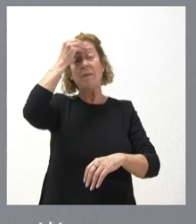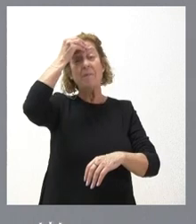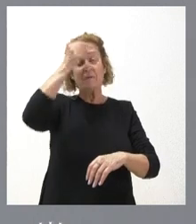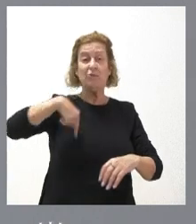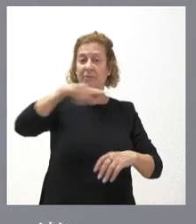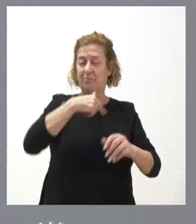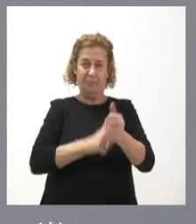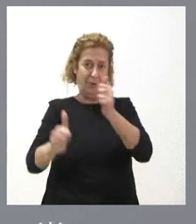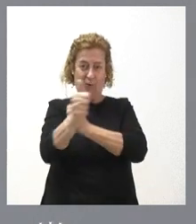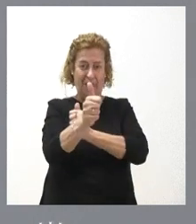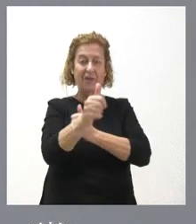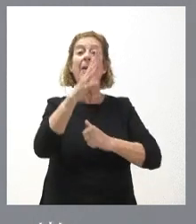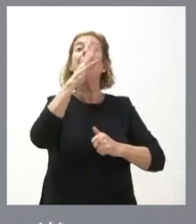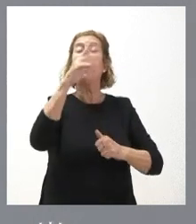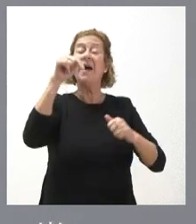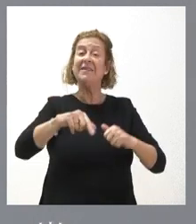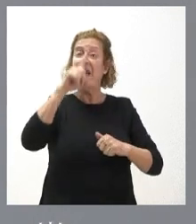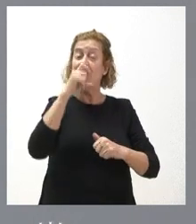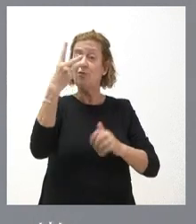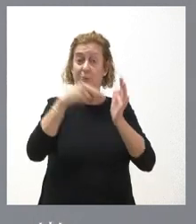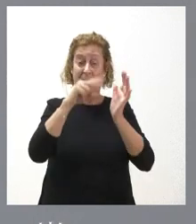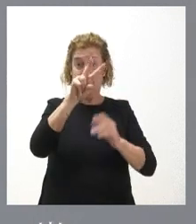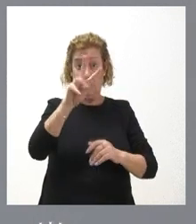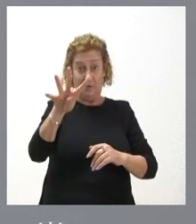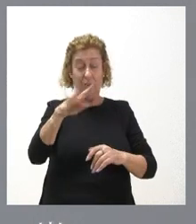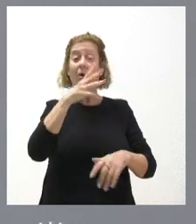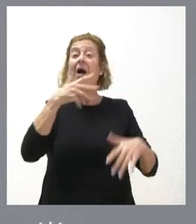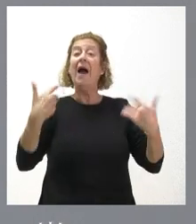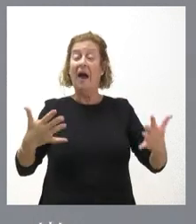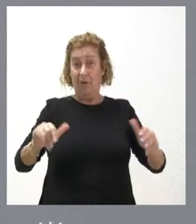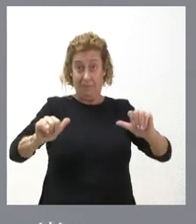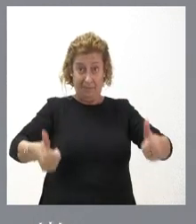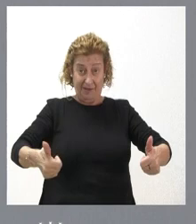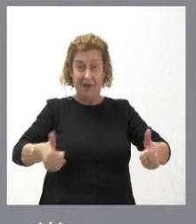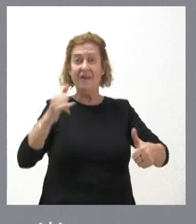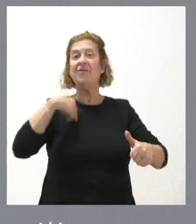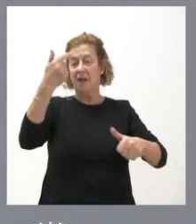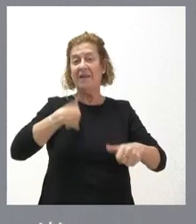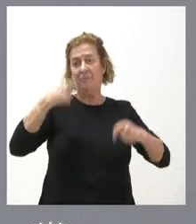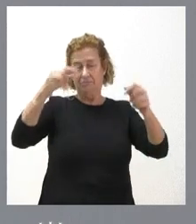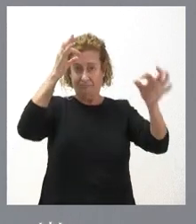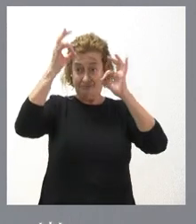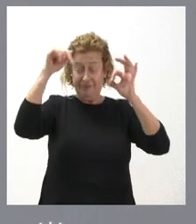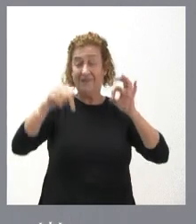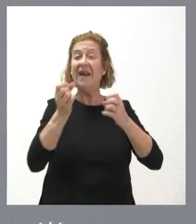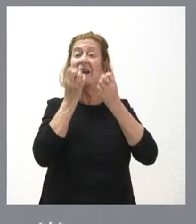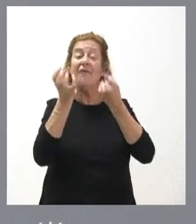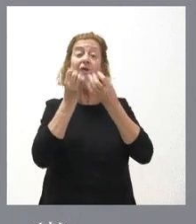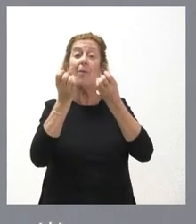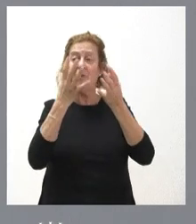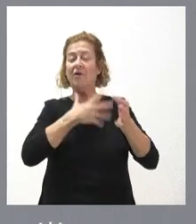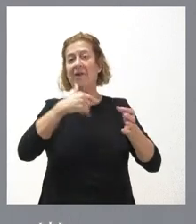prioridad para este año 2024 que ahora comienza y que les he detallado en esta información que he